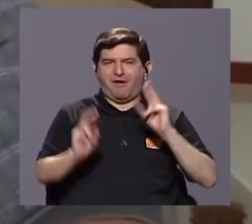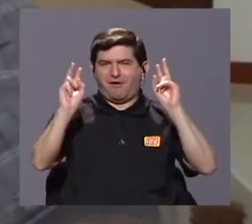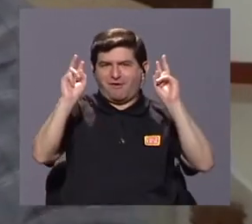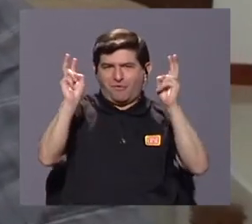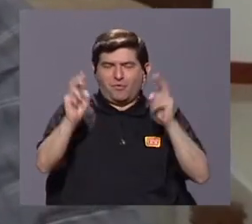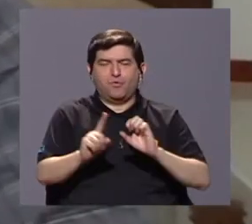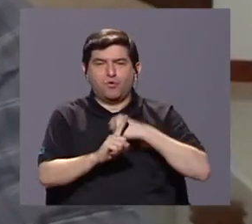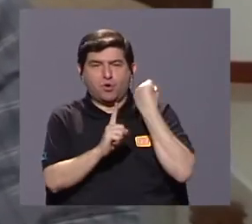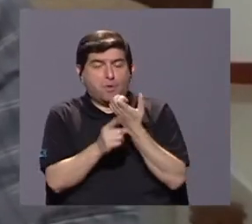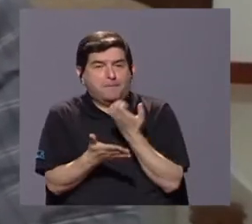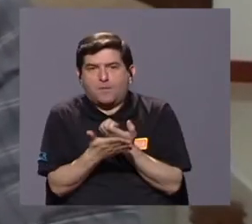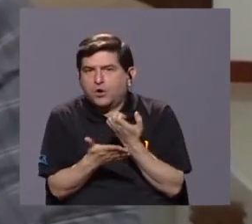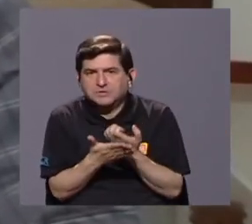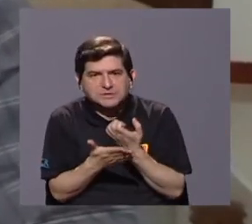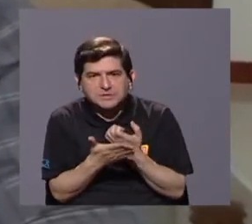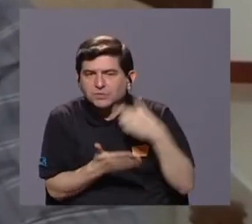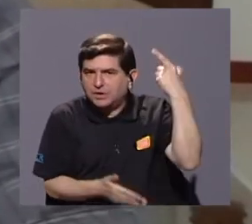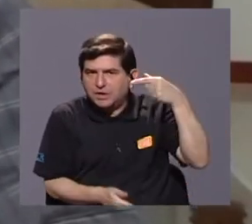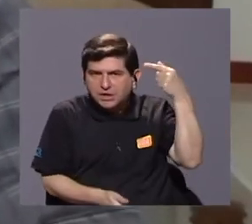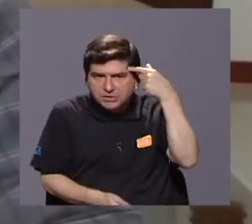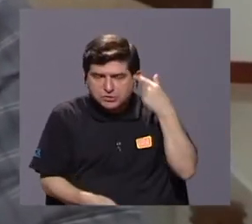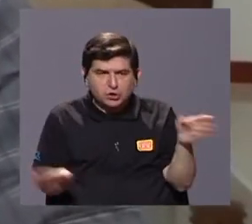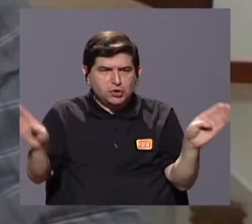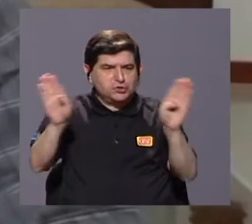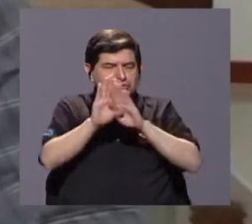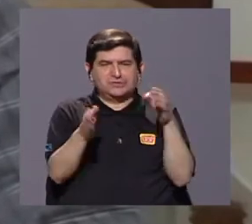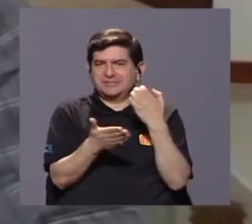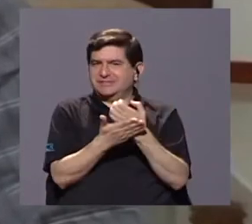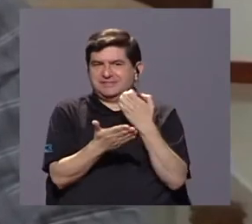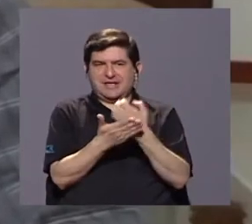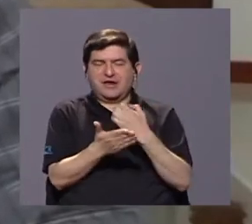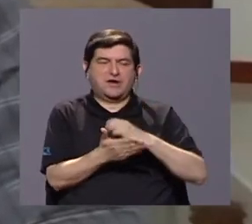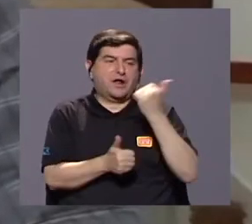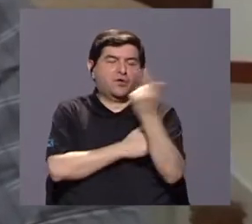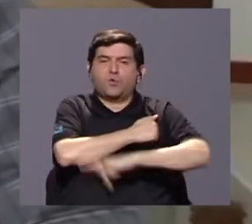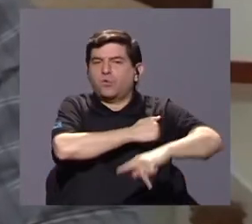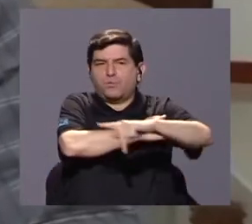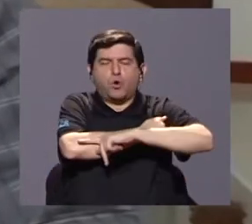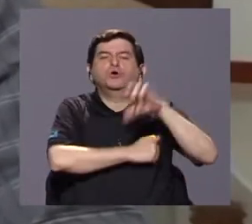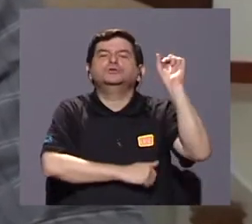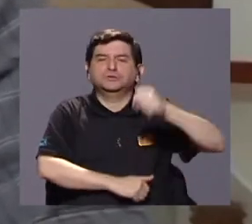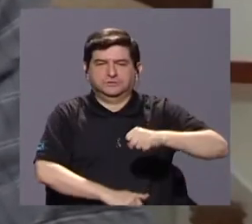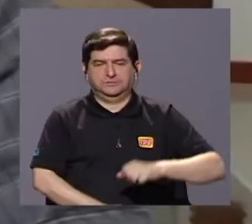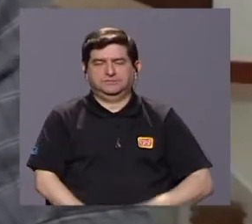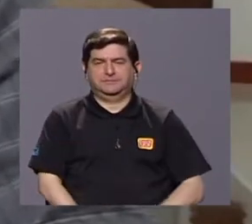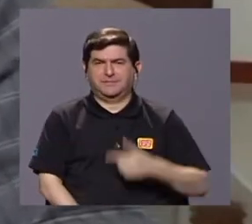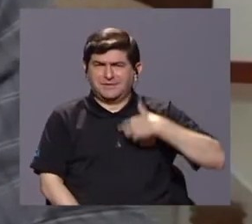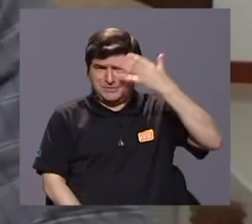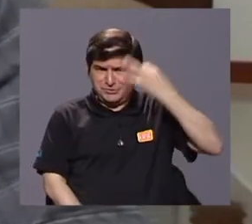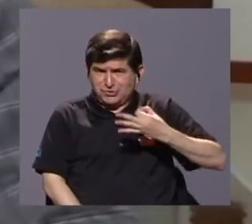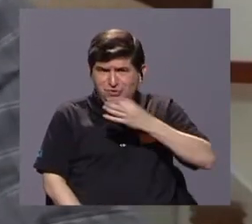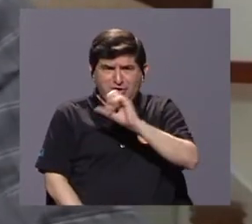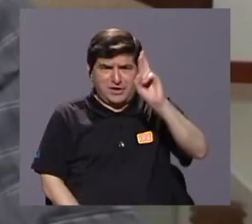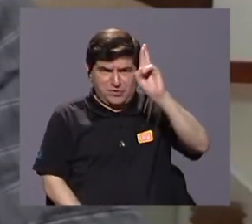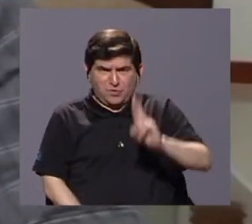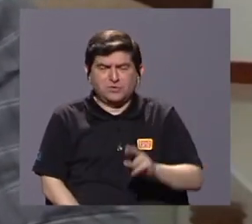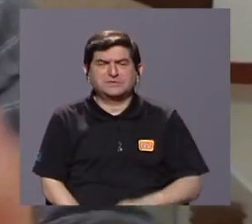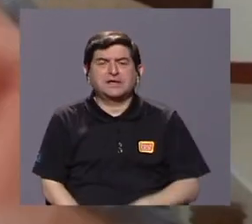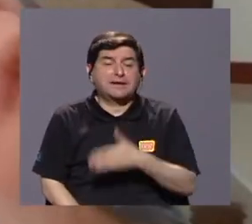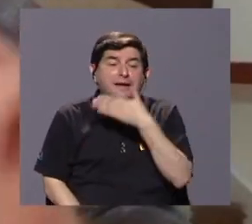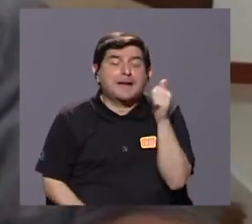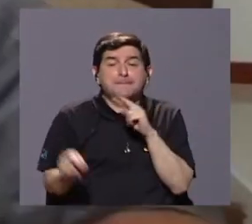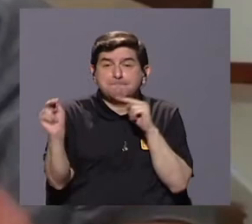situación fiscal de cerrar la economía como lo hicieron en otros lados. Entonces, creo que Costa Rica ha logrado hacer el